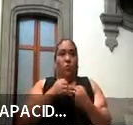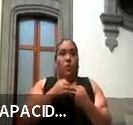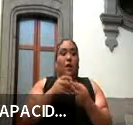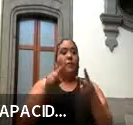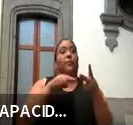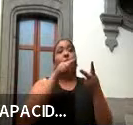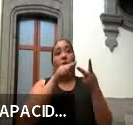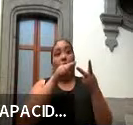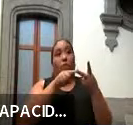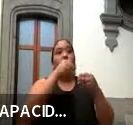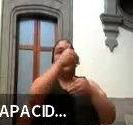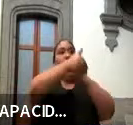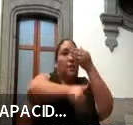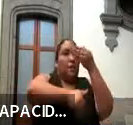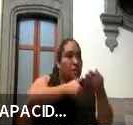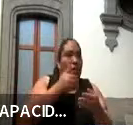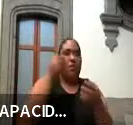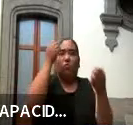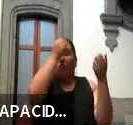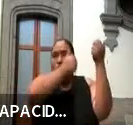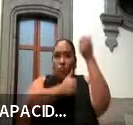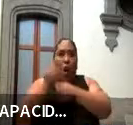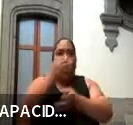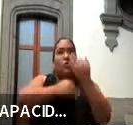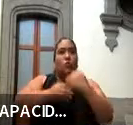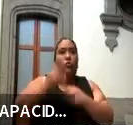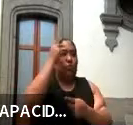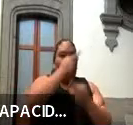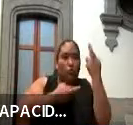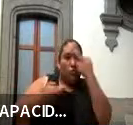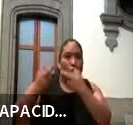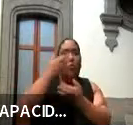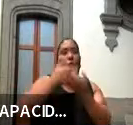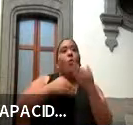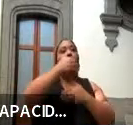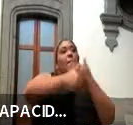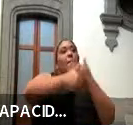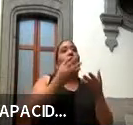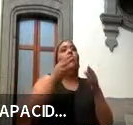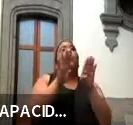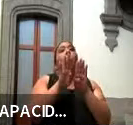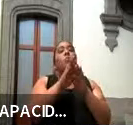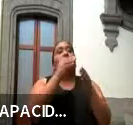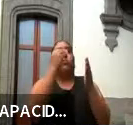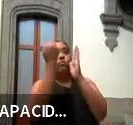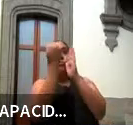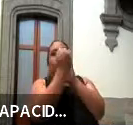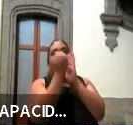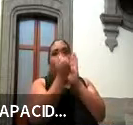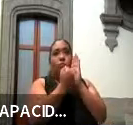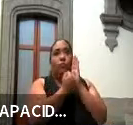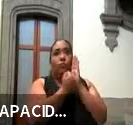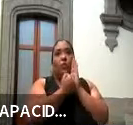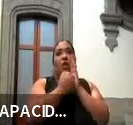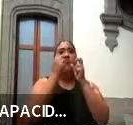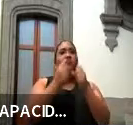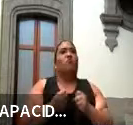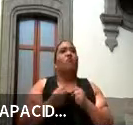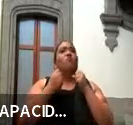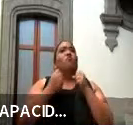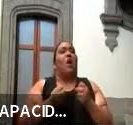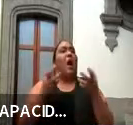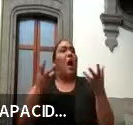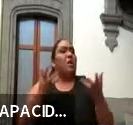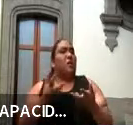de garantizar los derechos, o sea, cómo se están implementando o qué esfuerzos se están realizando en relación a las políticas